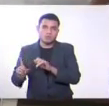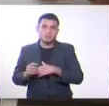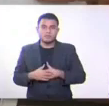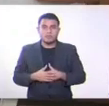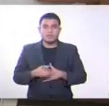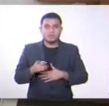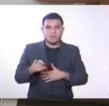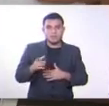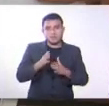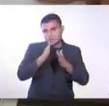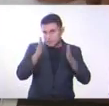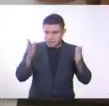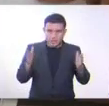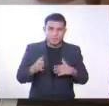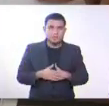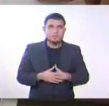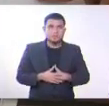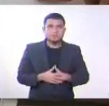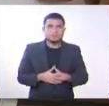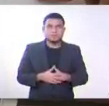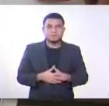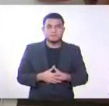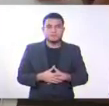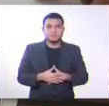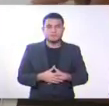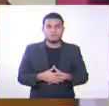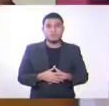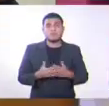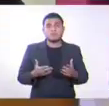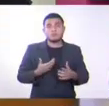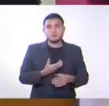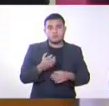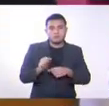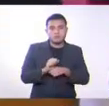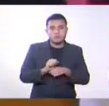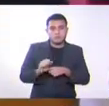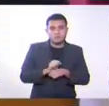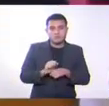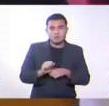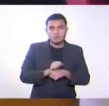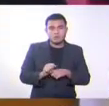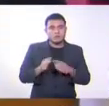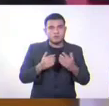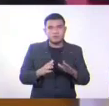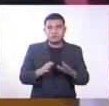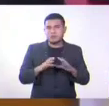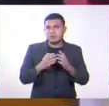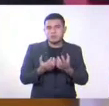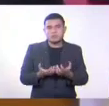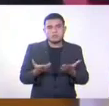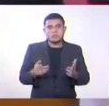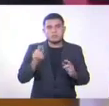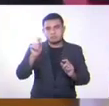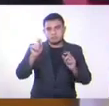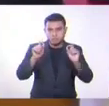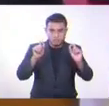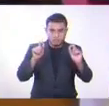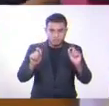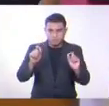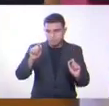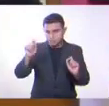general, Anita. Y esta sí es general porque estamos trabajando con cualquier tipo de coordenadas. Observa algo.